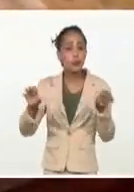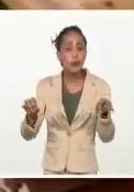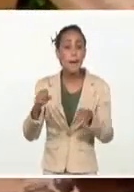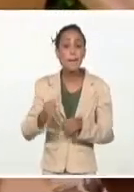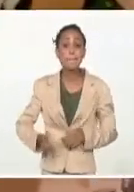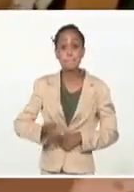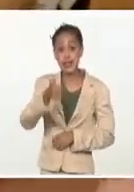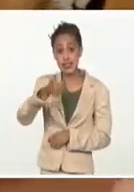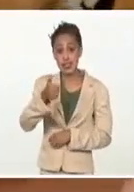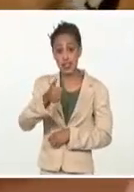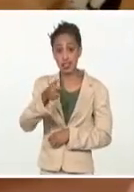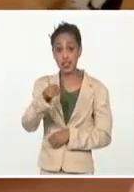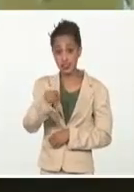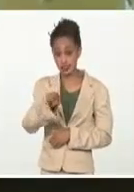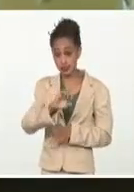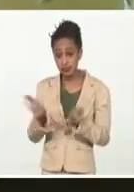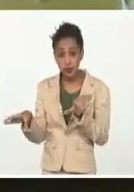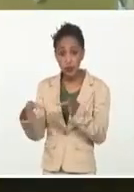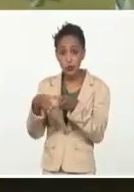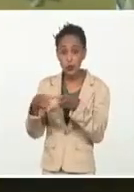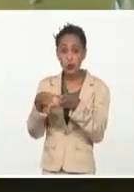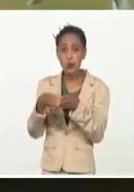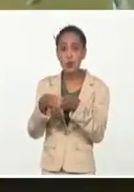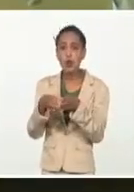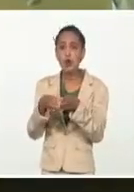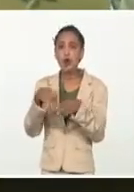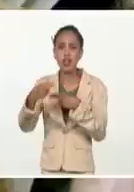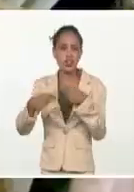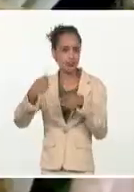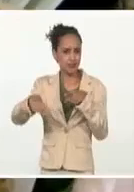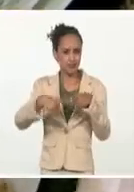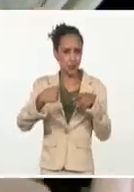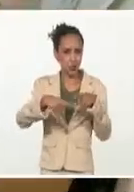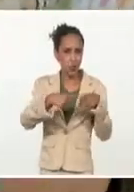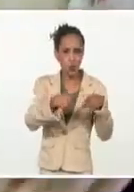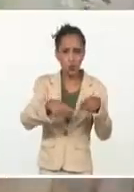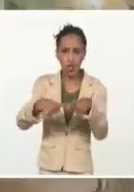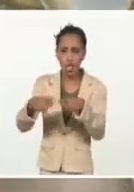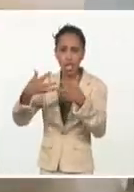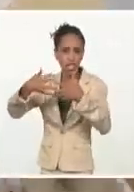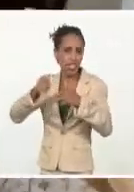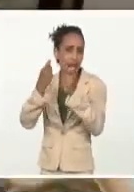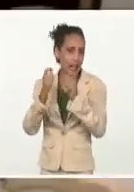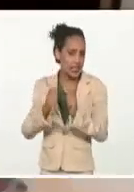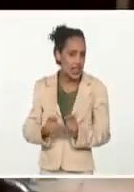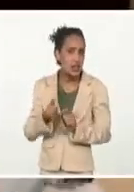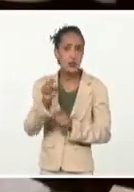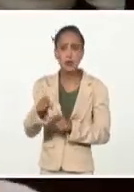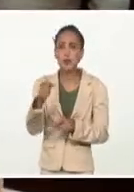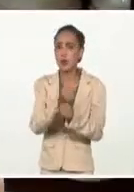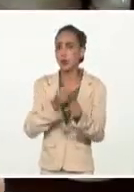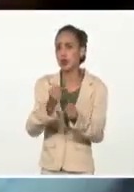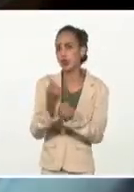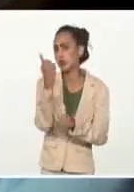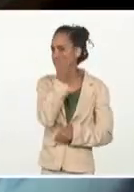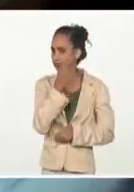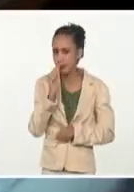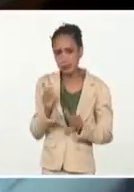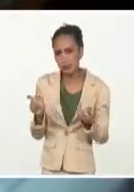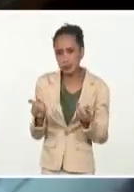félix dedicado a la producción 100% eco artesanal de variados artículos de uso cosmético a pequeña